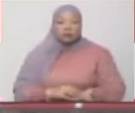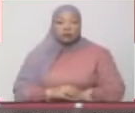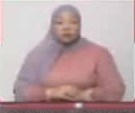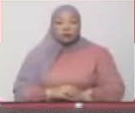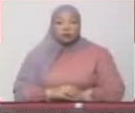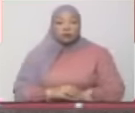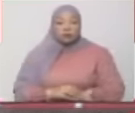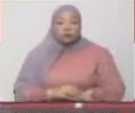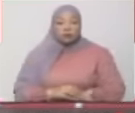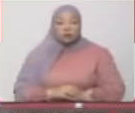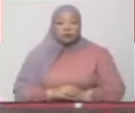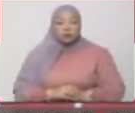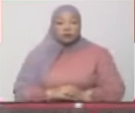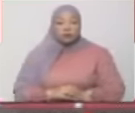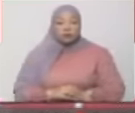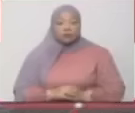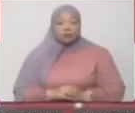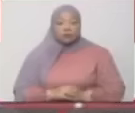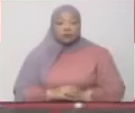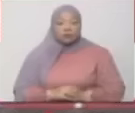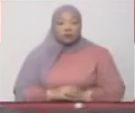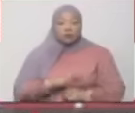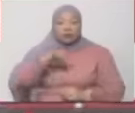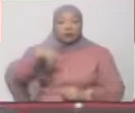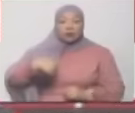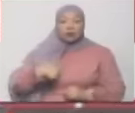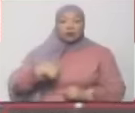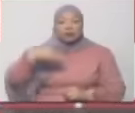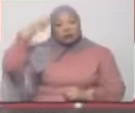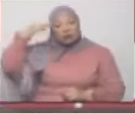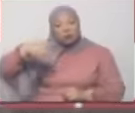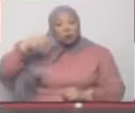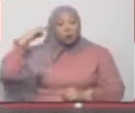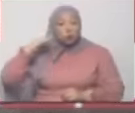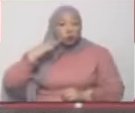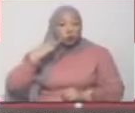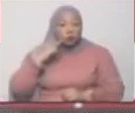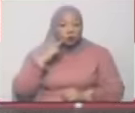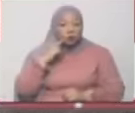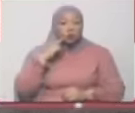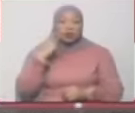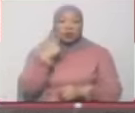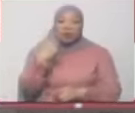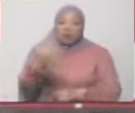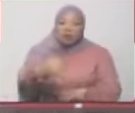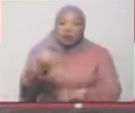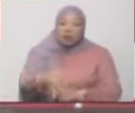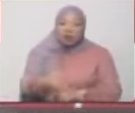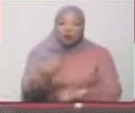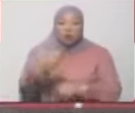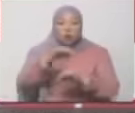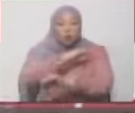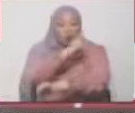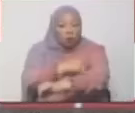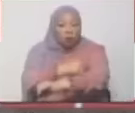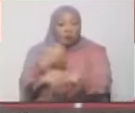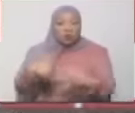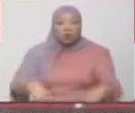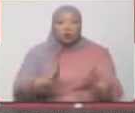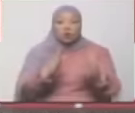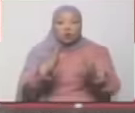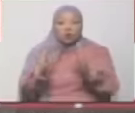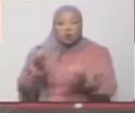para que nuestra Fuerza Armada Nacional Bolivariana sea verdaderamente una Fuerza Armada